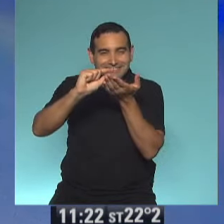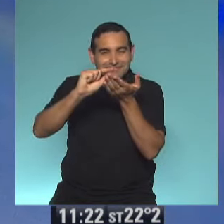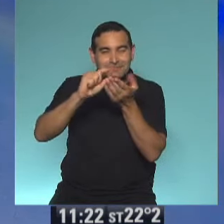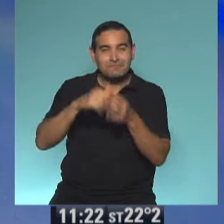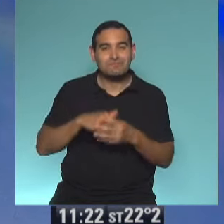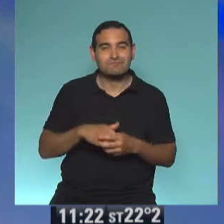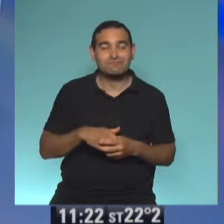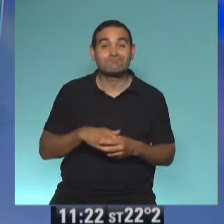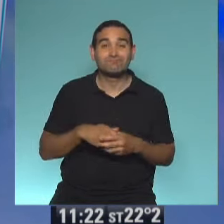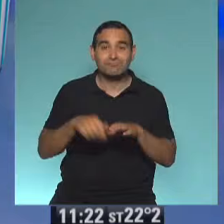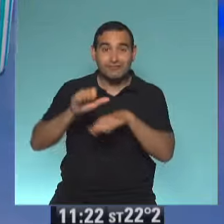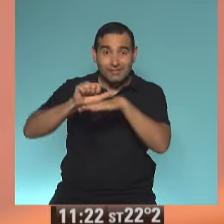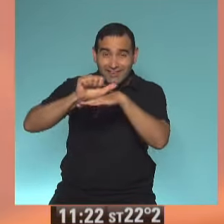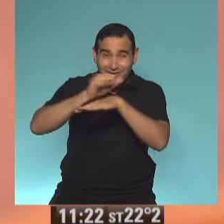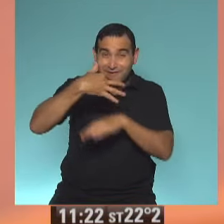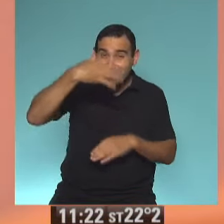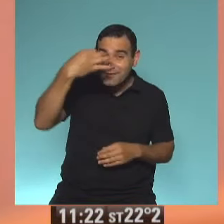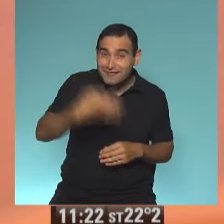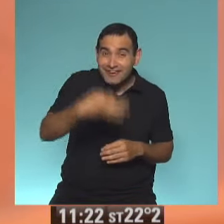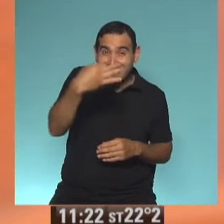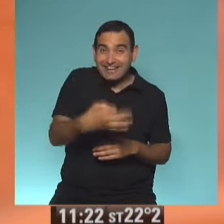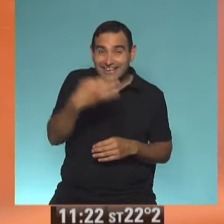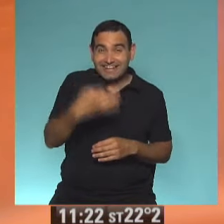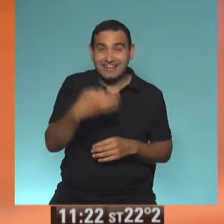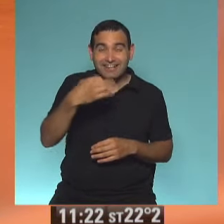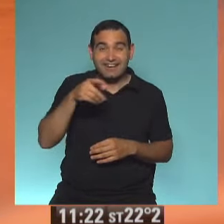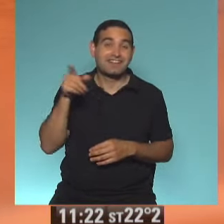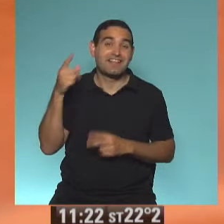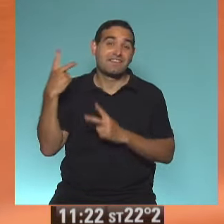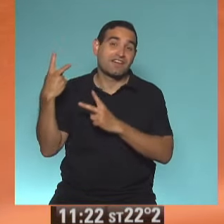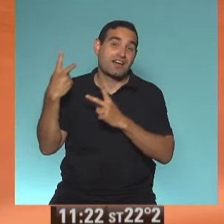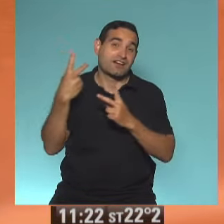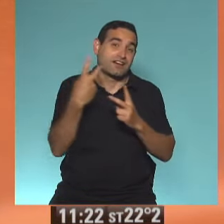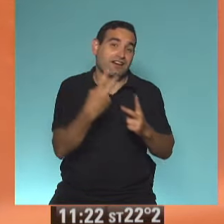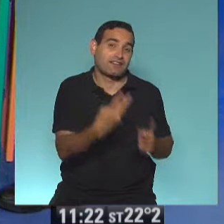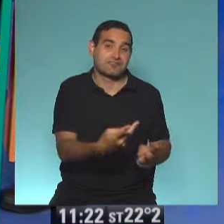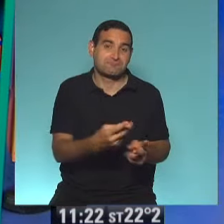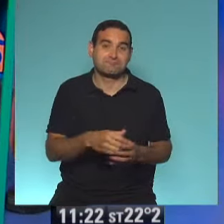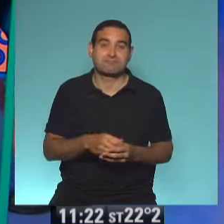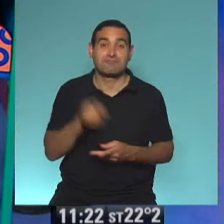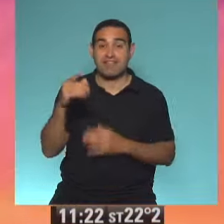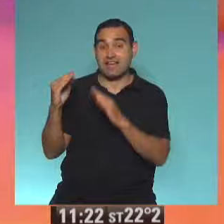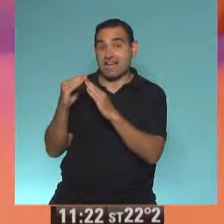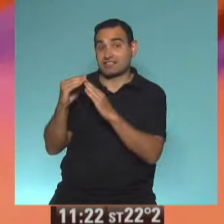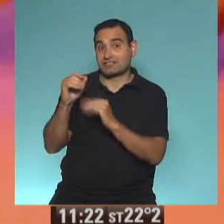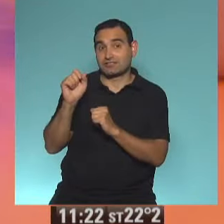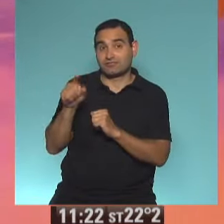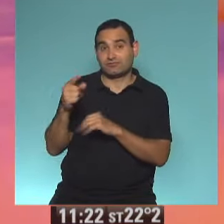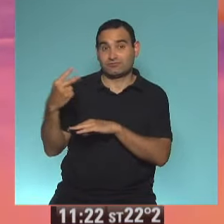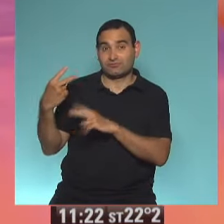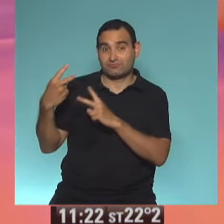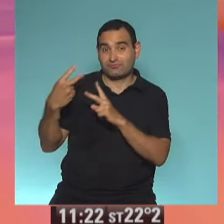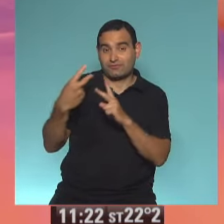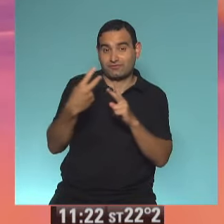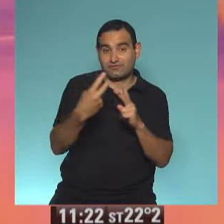Tenemos un caracol de verdad que vino directo viajando viajando desde la casa de uno